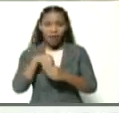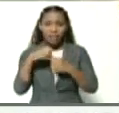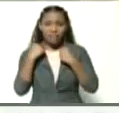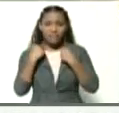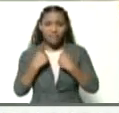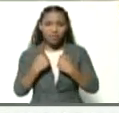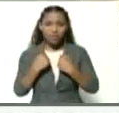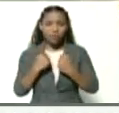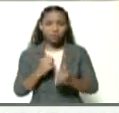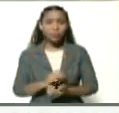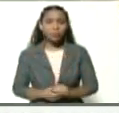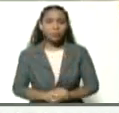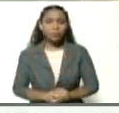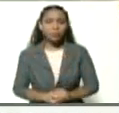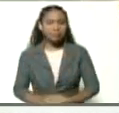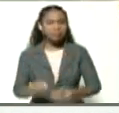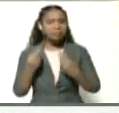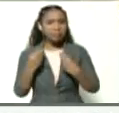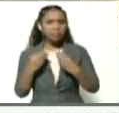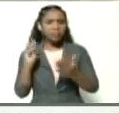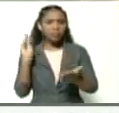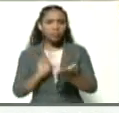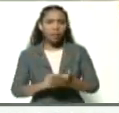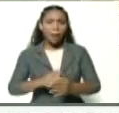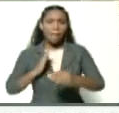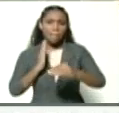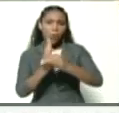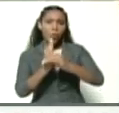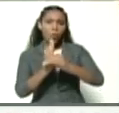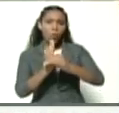radical para ponerle un parado